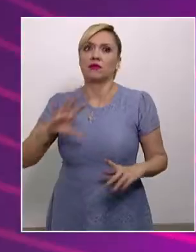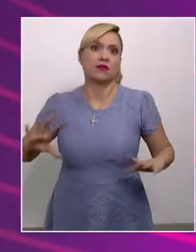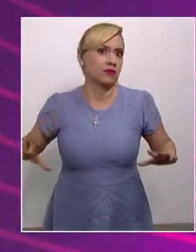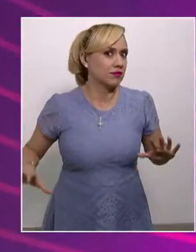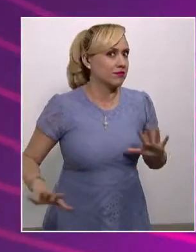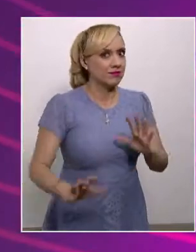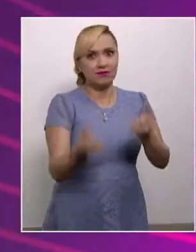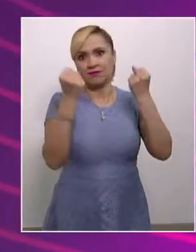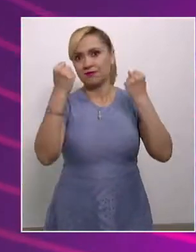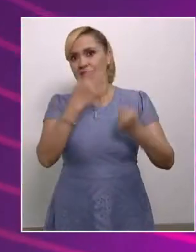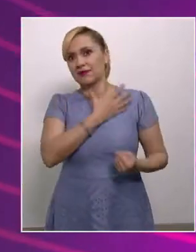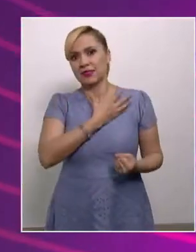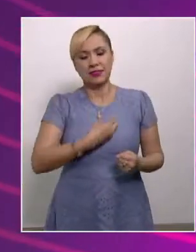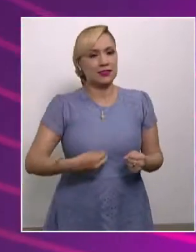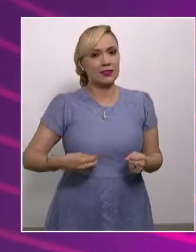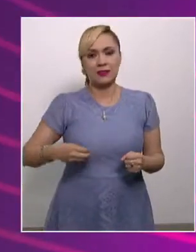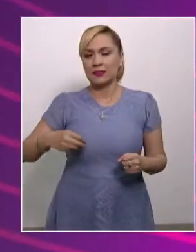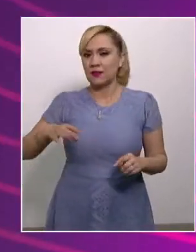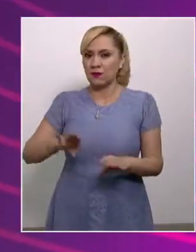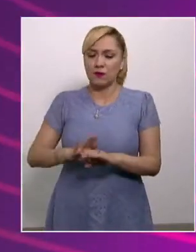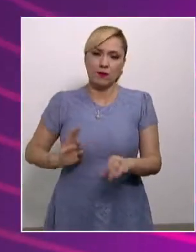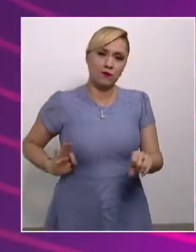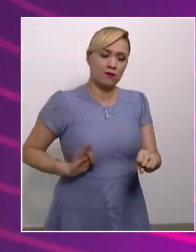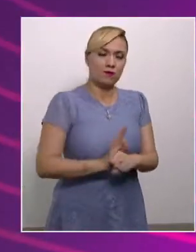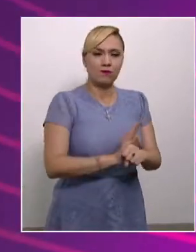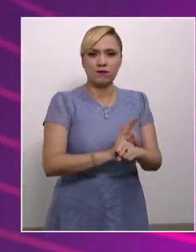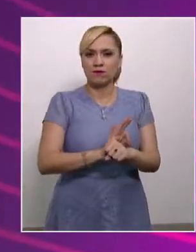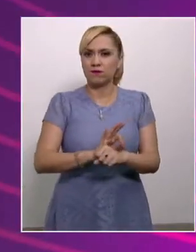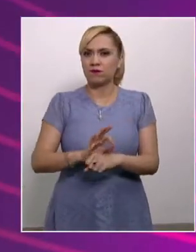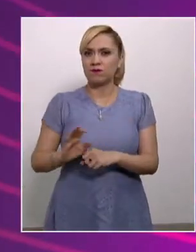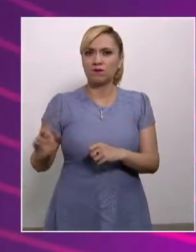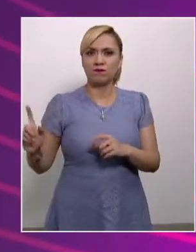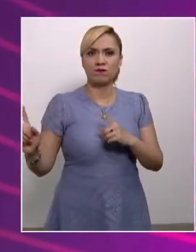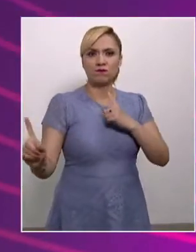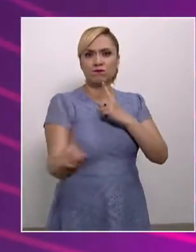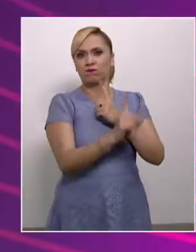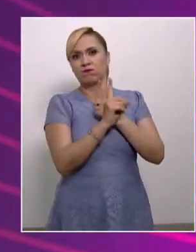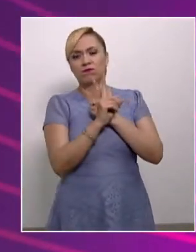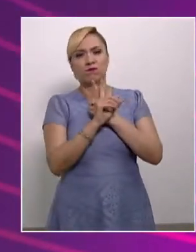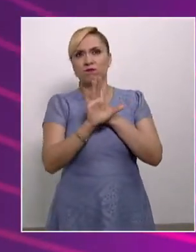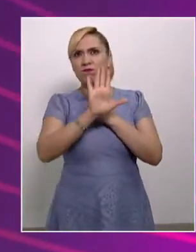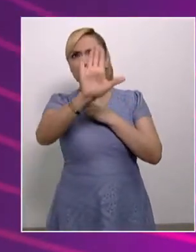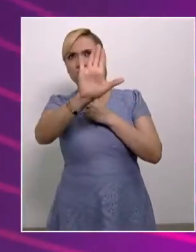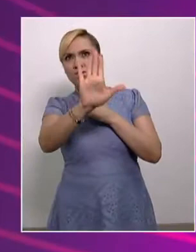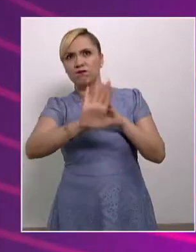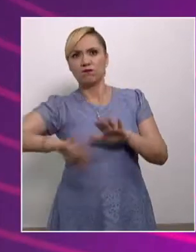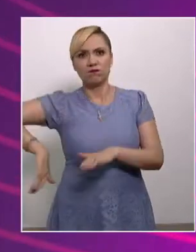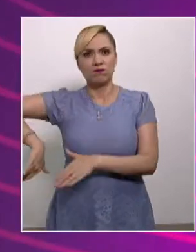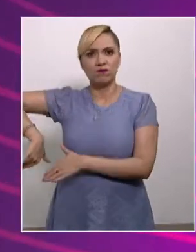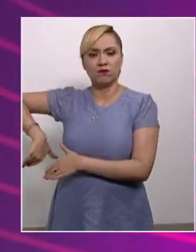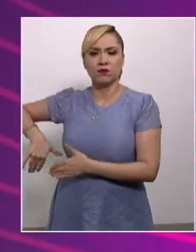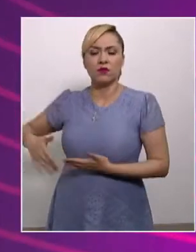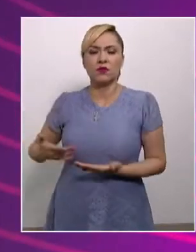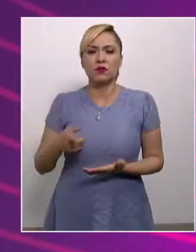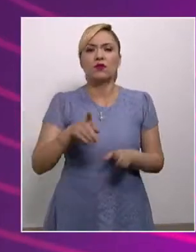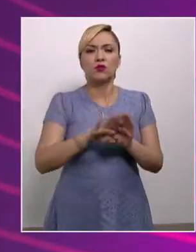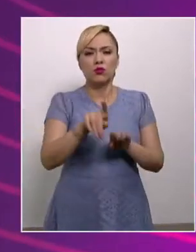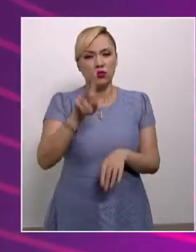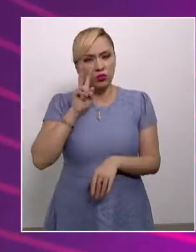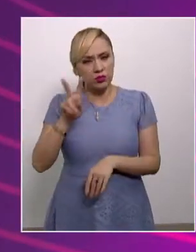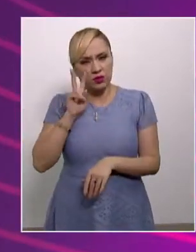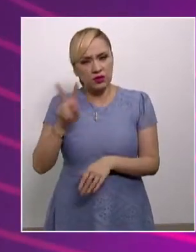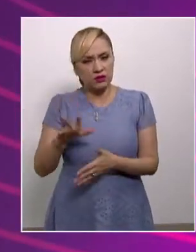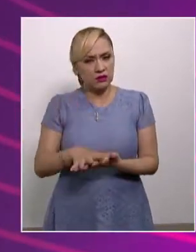sea, realmente, y evitar que los hijos caigan en una situación que ella no jamás había planteado. ¿Qué tanto ven esto y cómo lo ven también